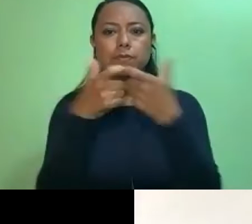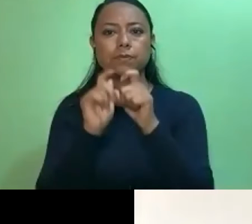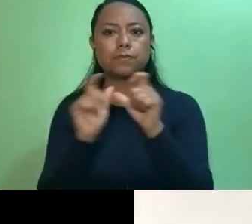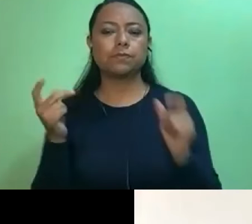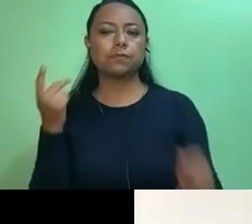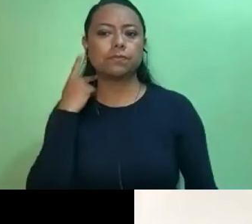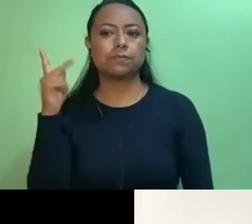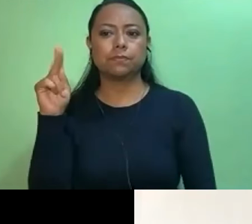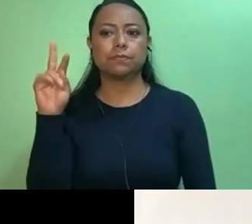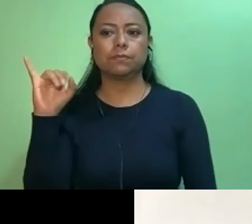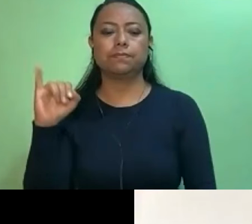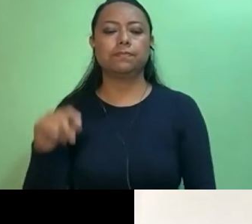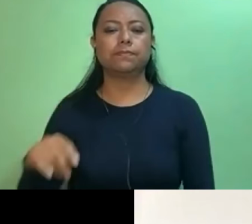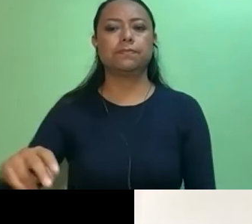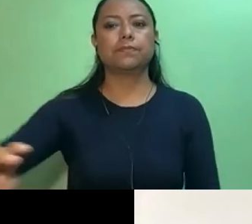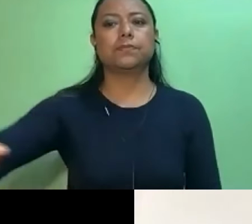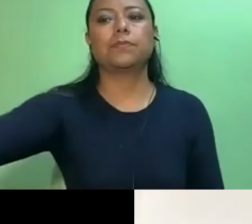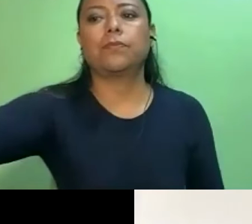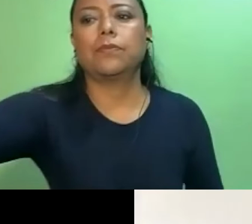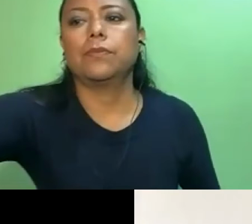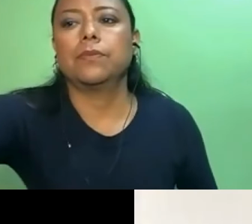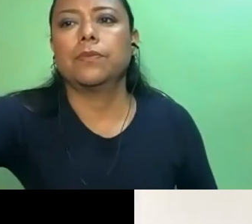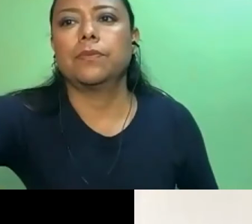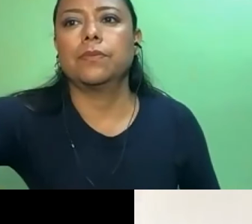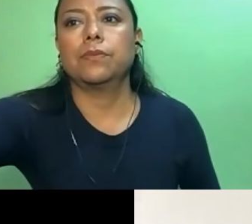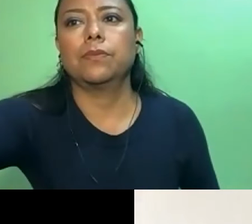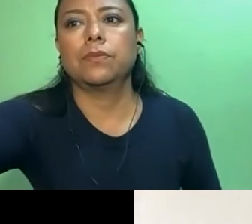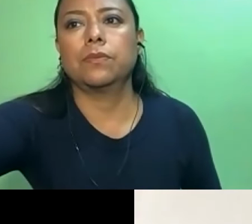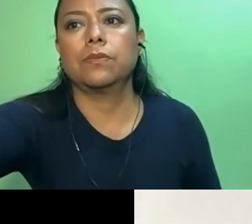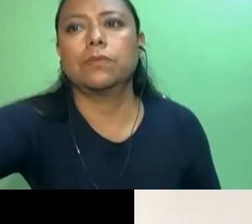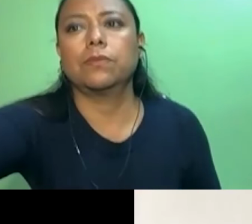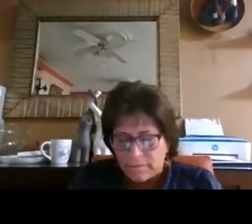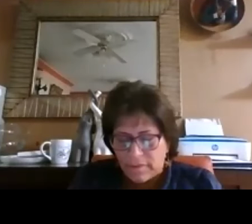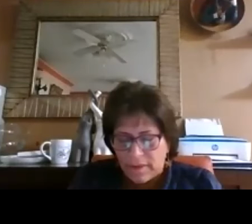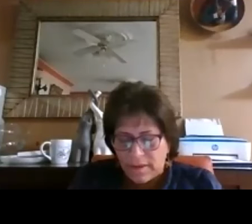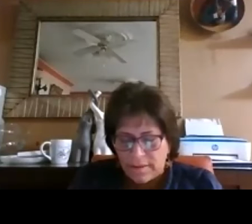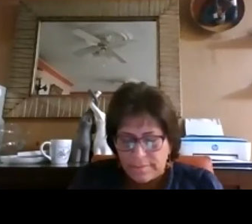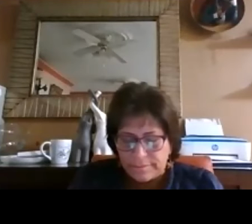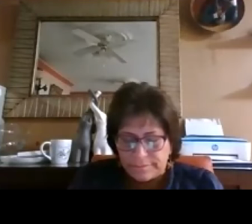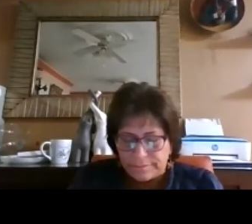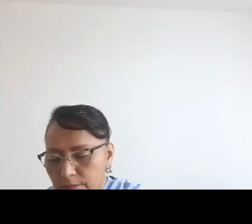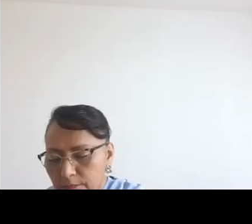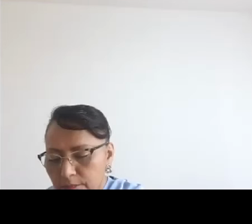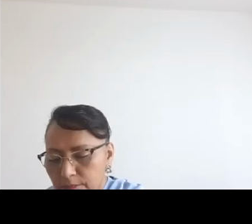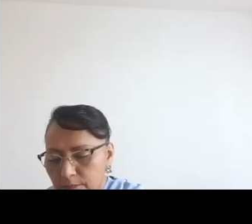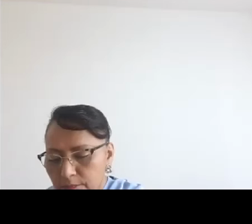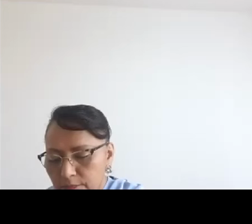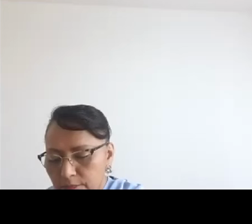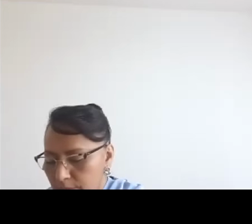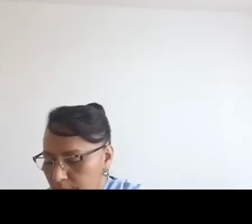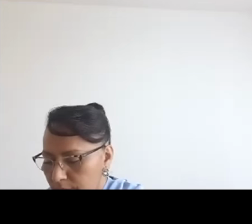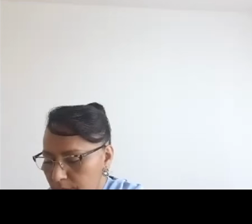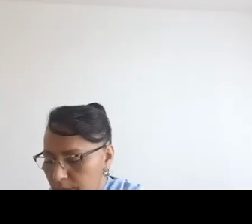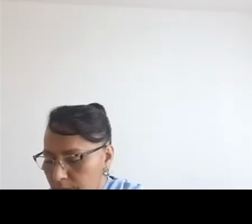Gracias, diputada presidenta. Buenos días a todos. Bienvenido a esta nueva forma